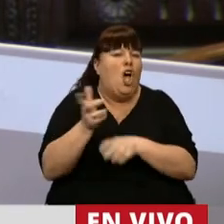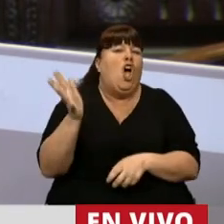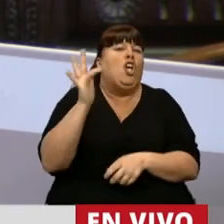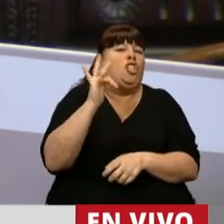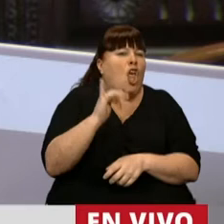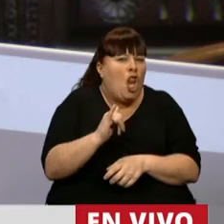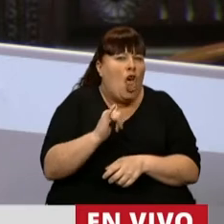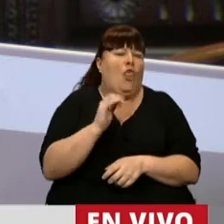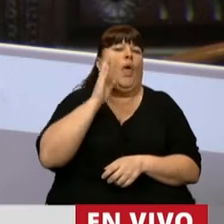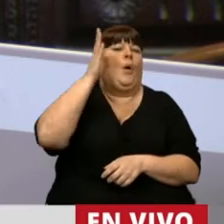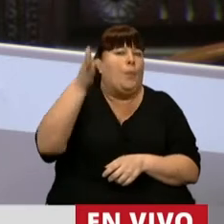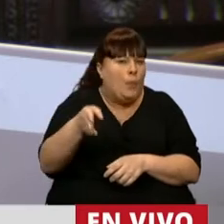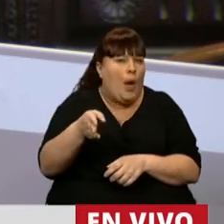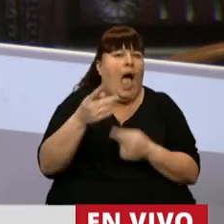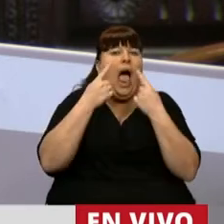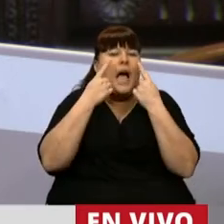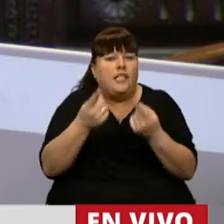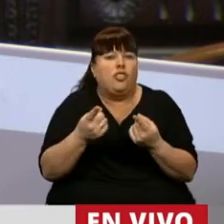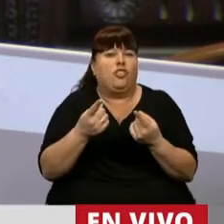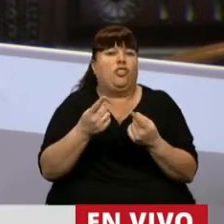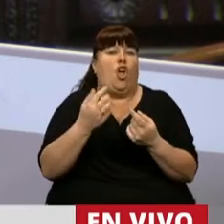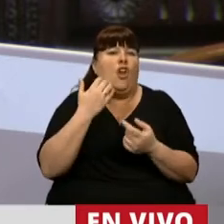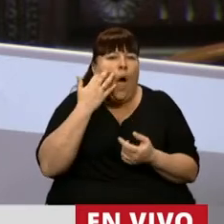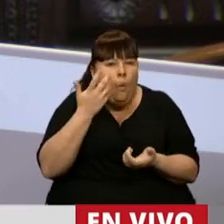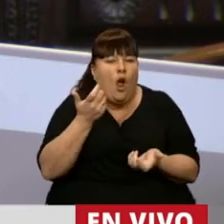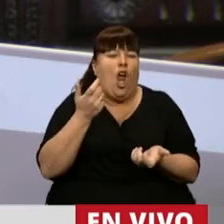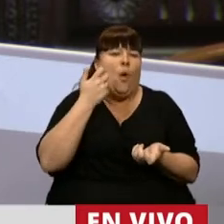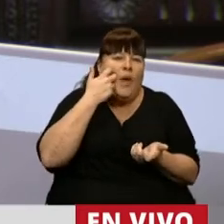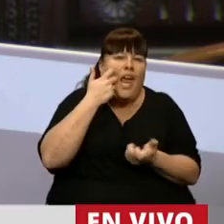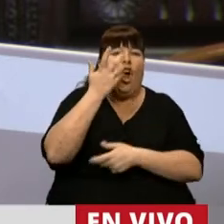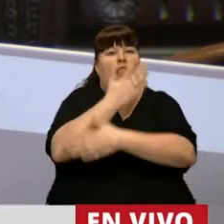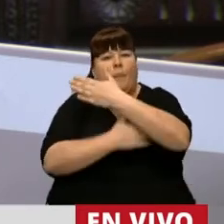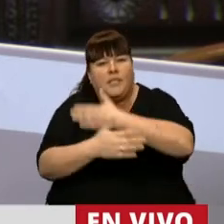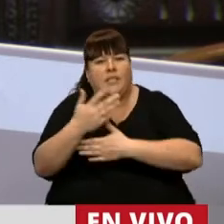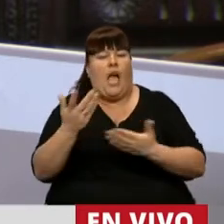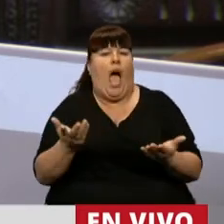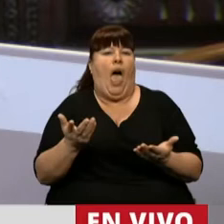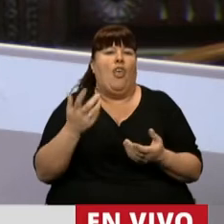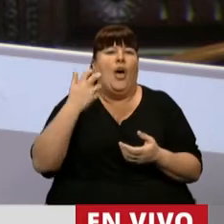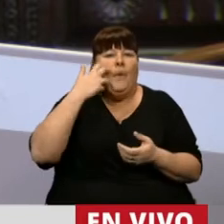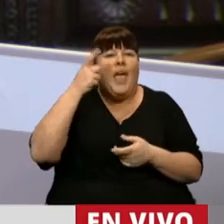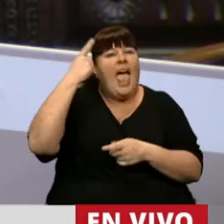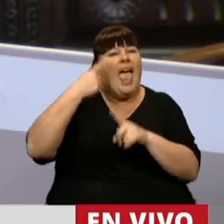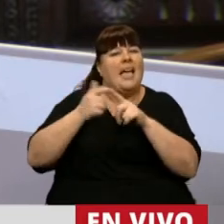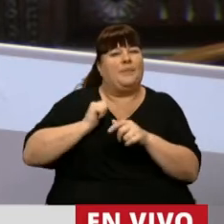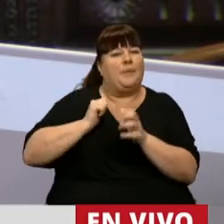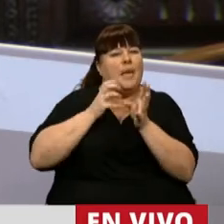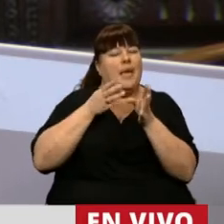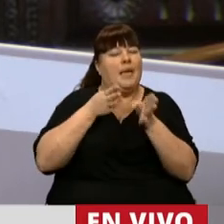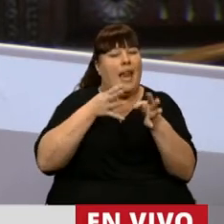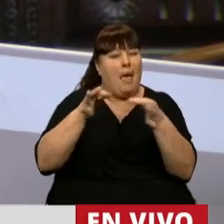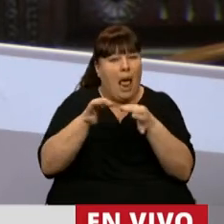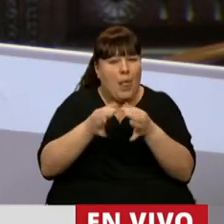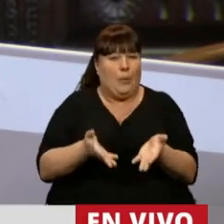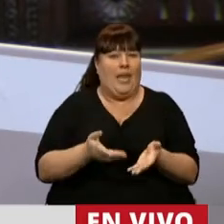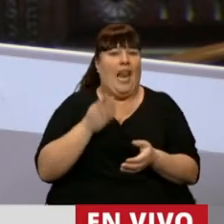todos los días van y atienden a nuestros abuelos, a los discapacitados, a los veteranos de Malvinas,